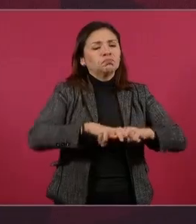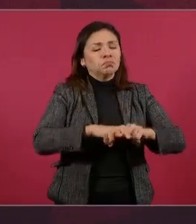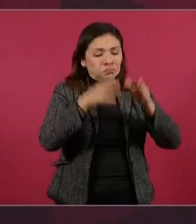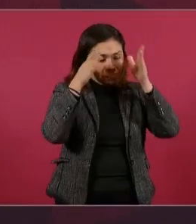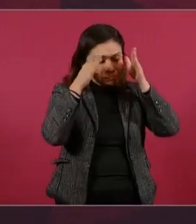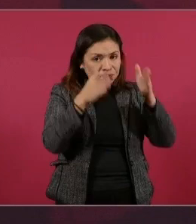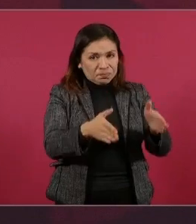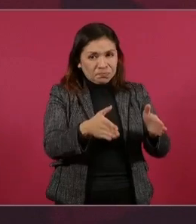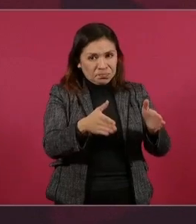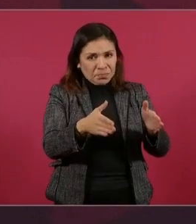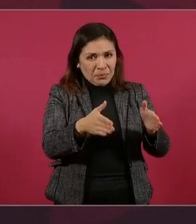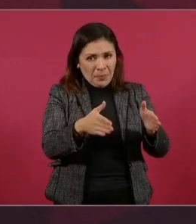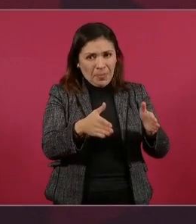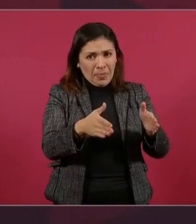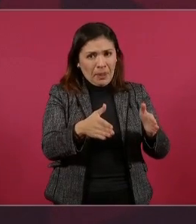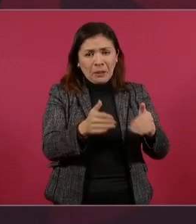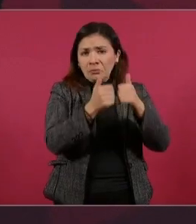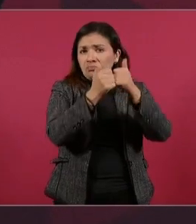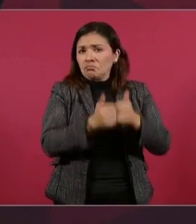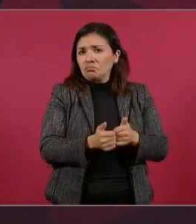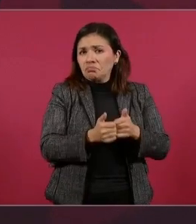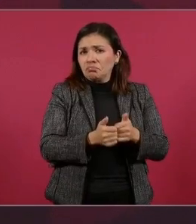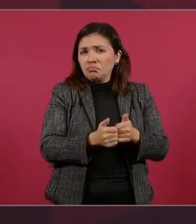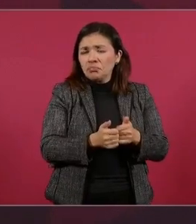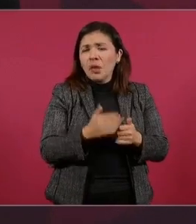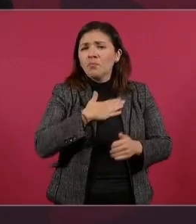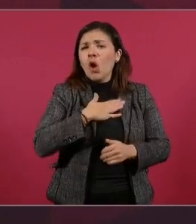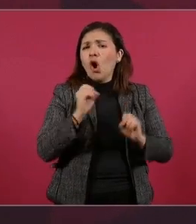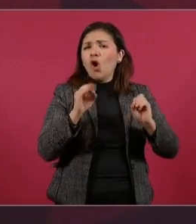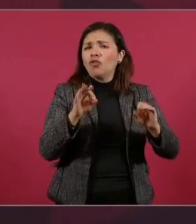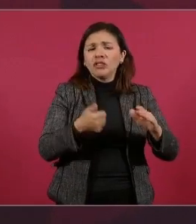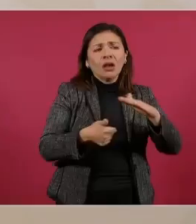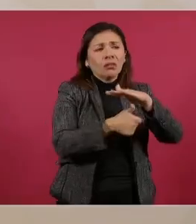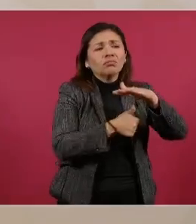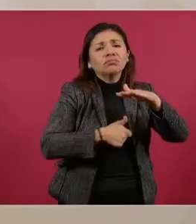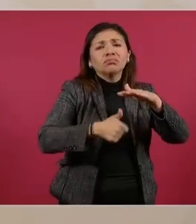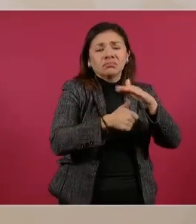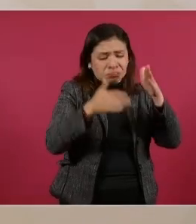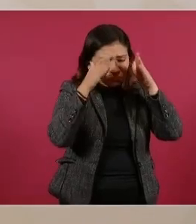burócrata que estuviese nada más ahí encerrado en la